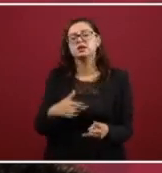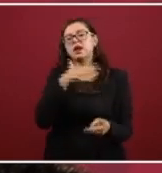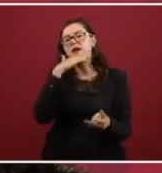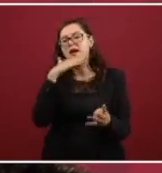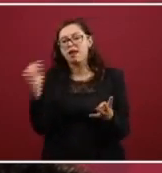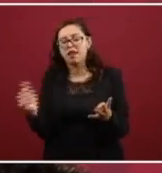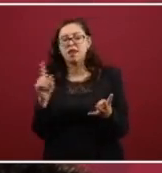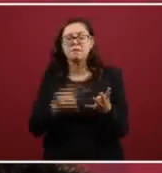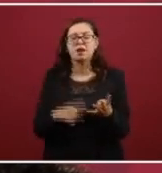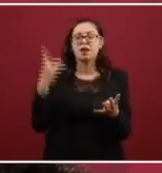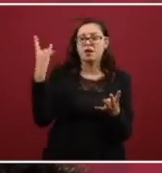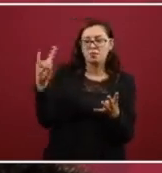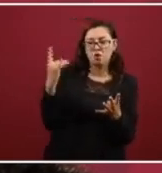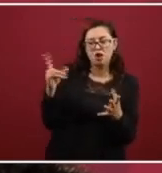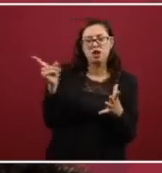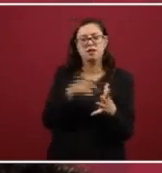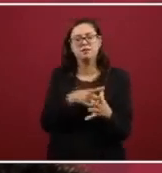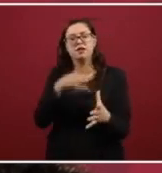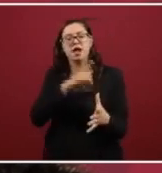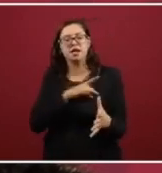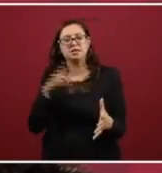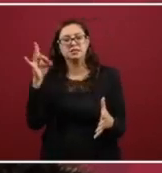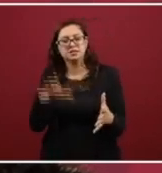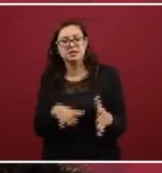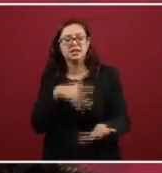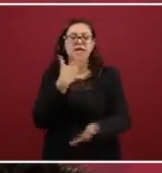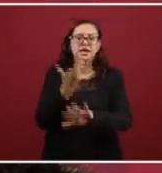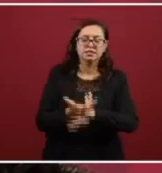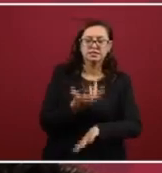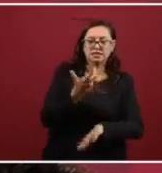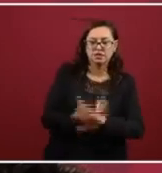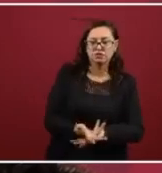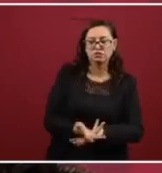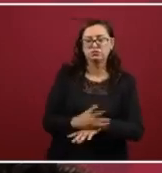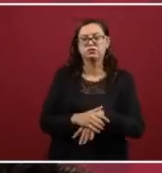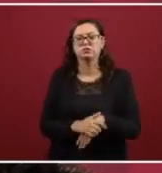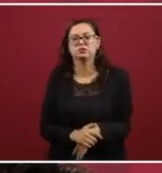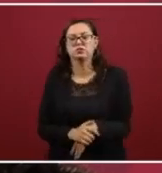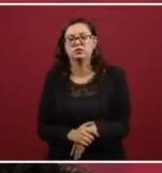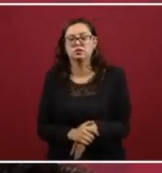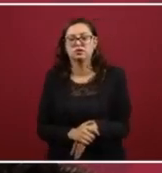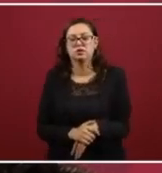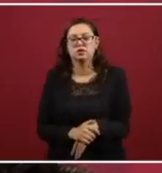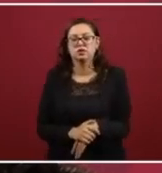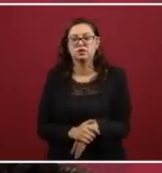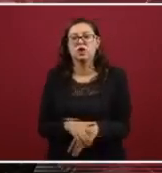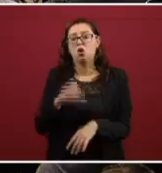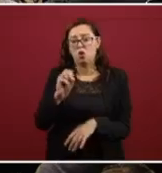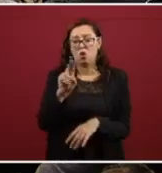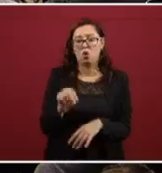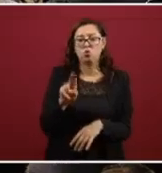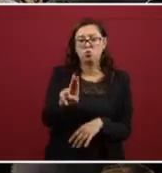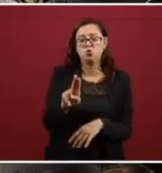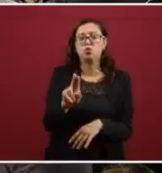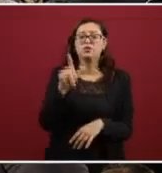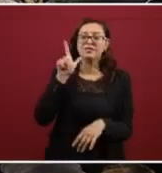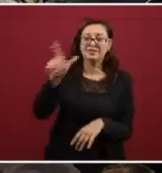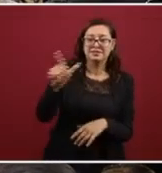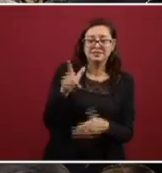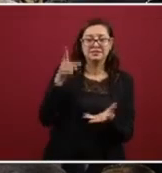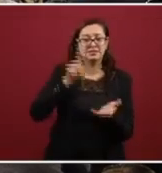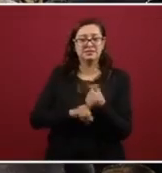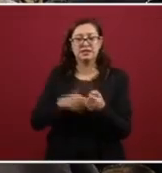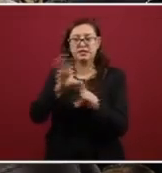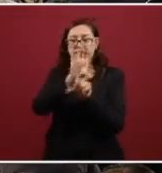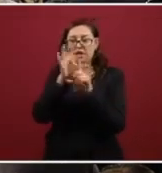Bolivia, Chile, Estados Unidos, 17 organismos de la Organización de las Naciones Unidas